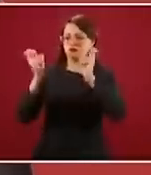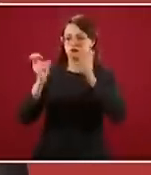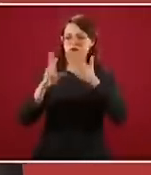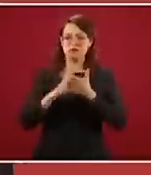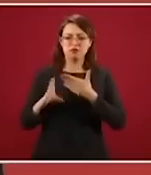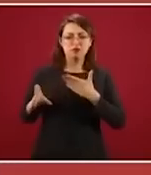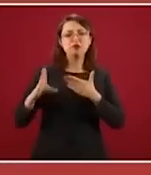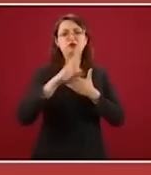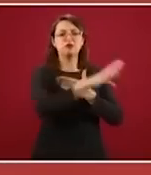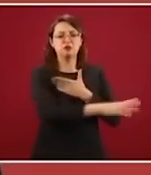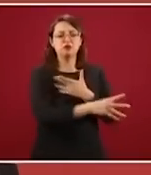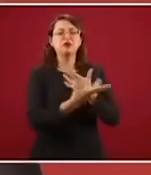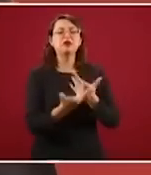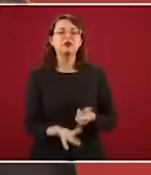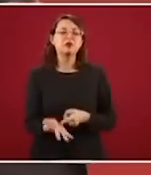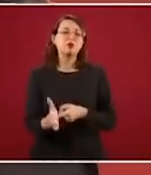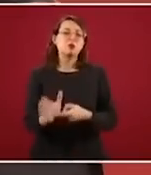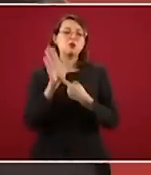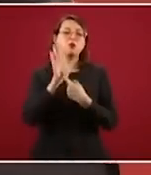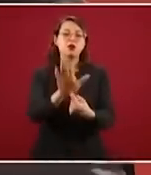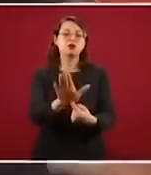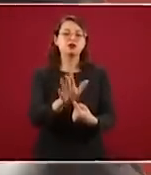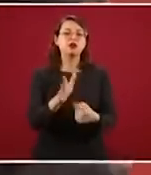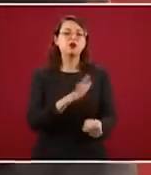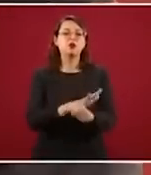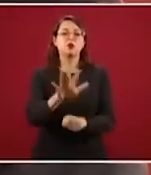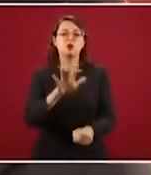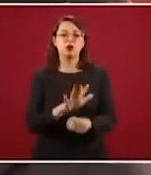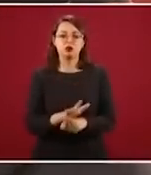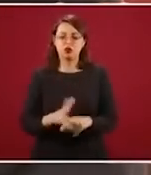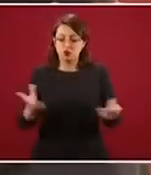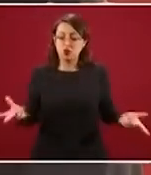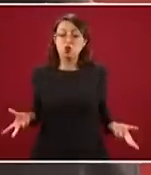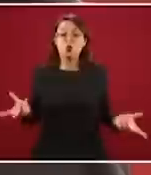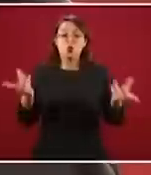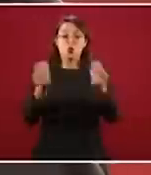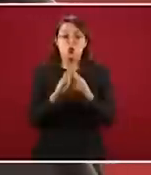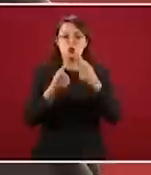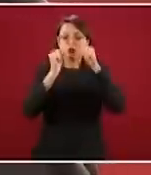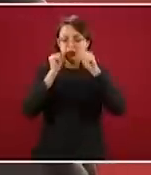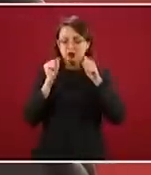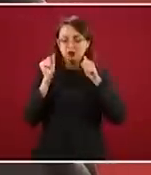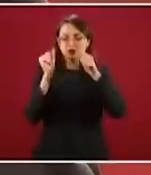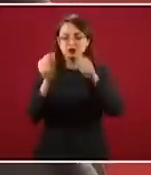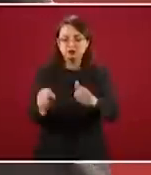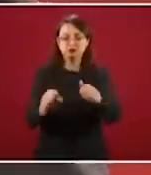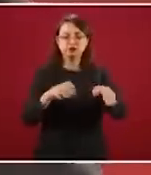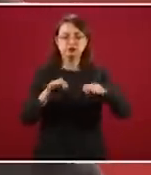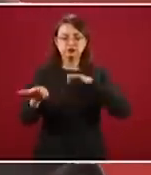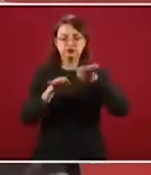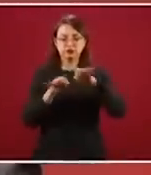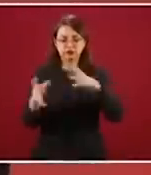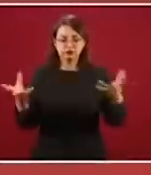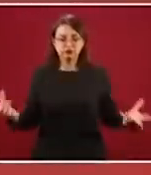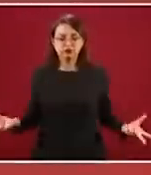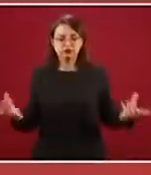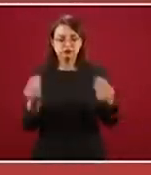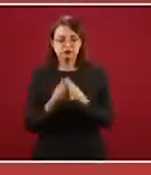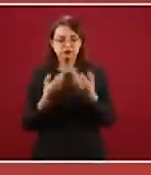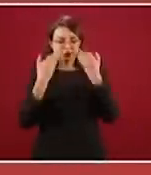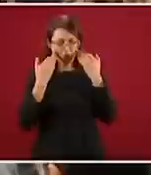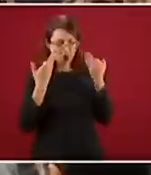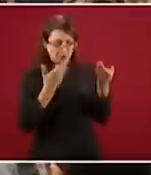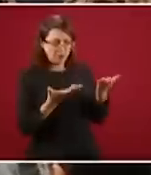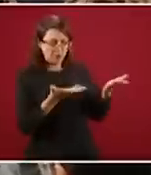una prueba de que si actuamos de manera conjunta, como lo